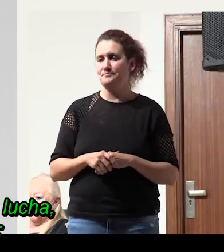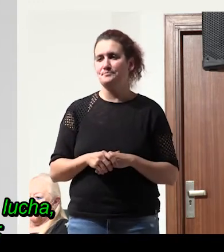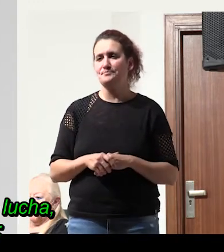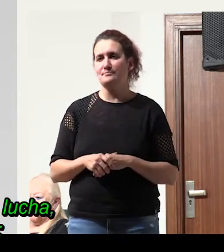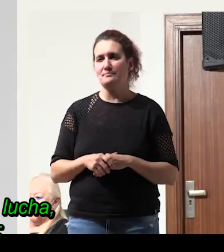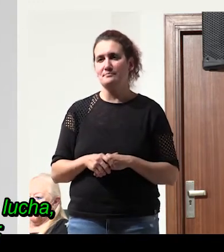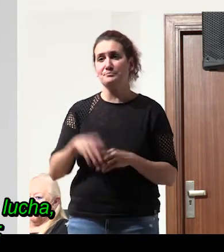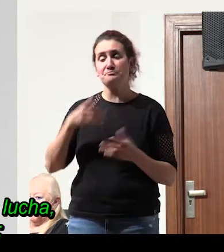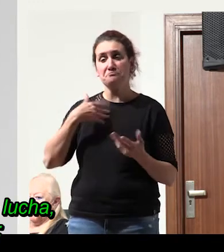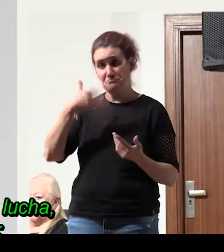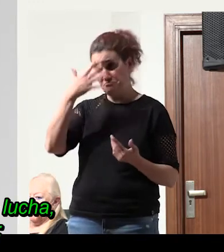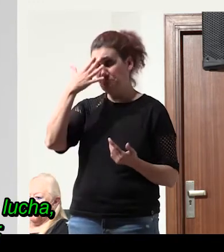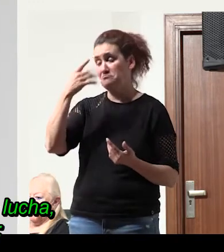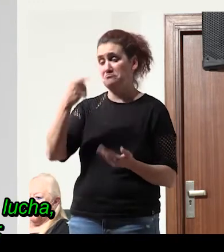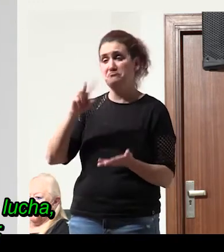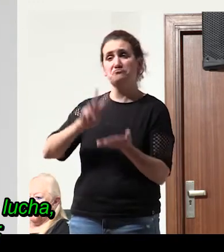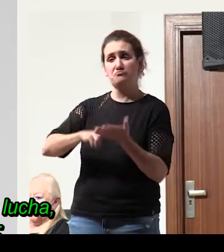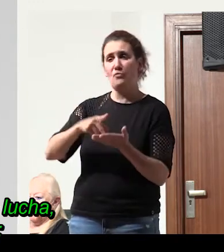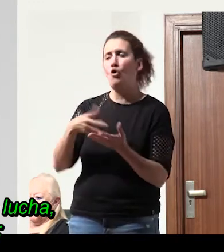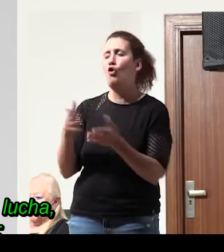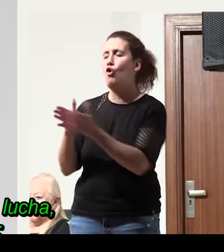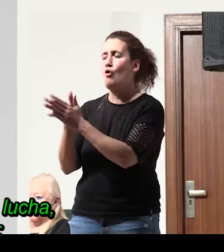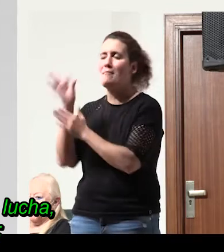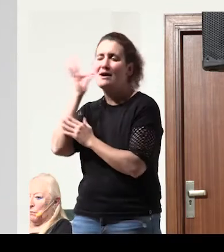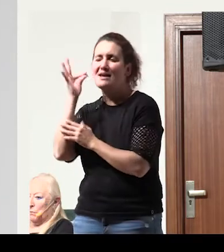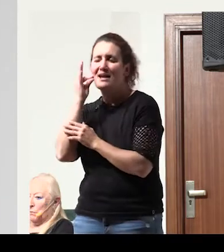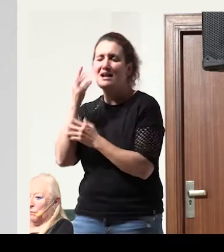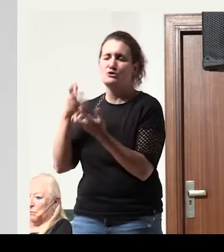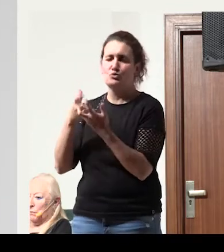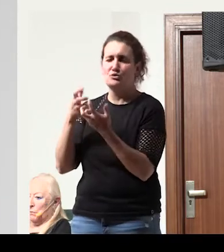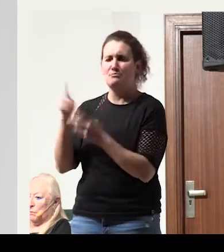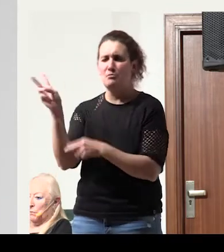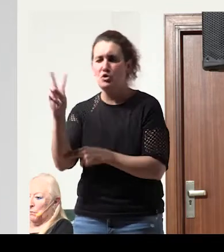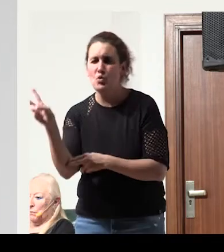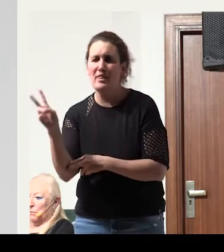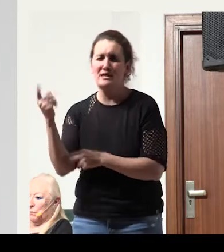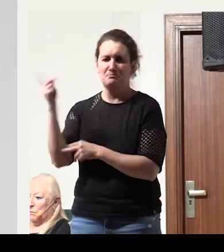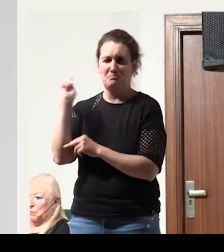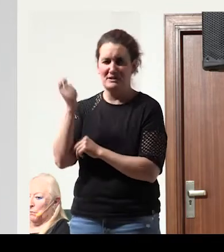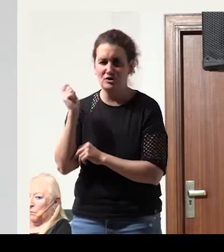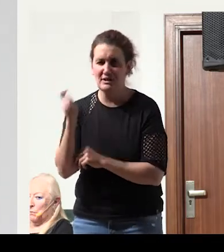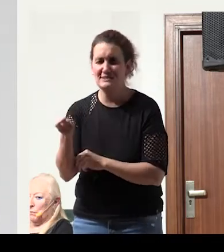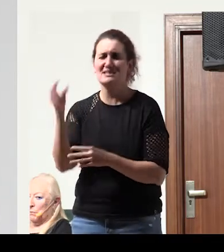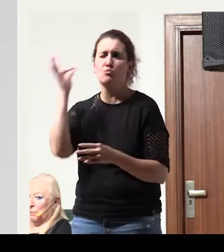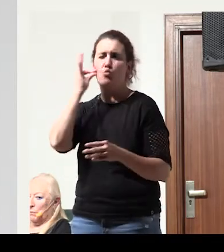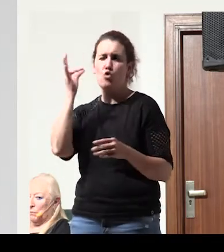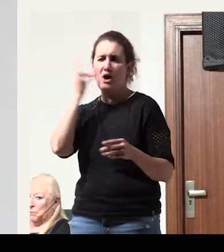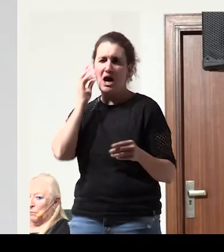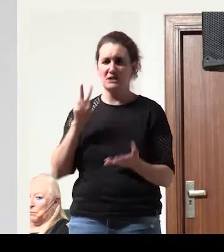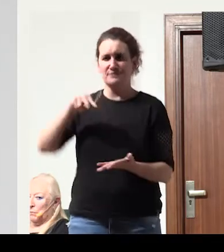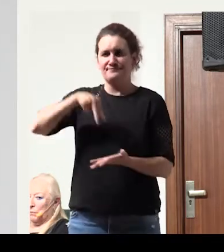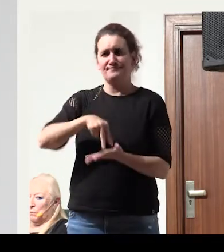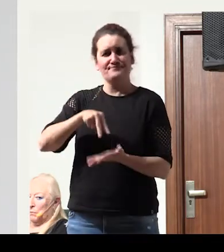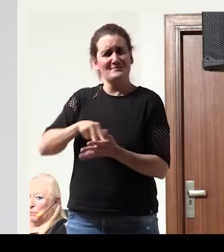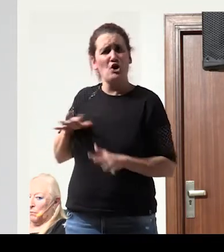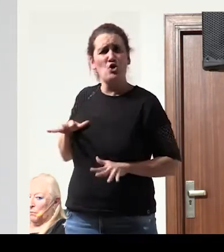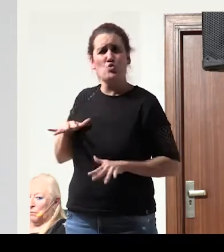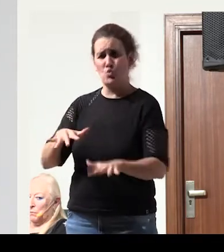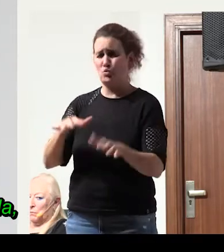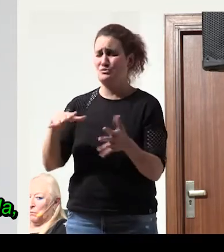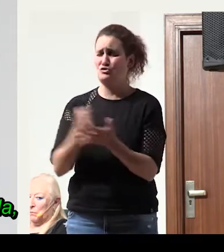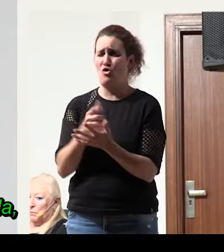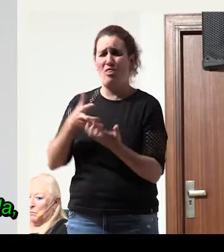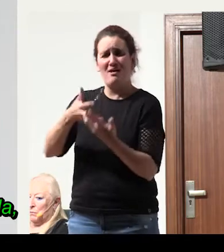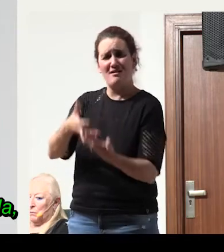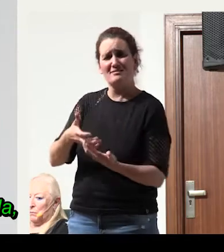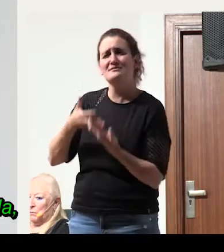Reconozco a mis compañeras de luchas, las viudas, las pensionistas, mujeres en la vanguardia de todas las luchas. No hay una sola